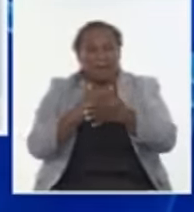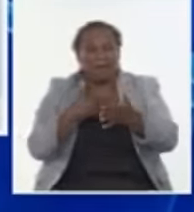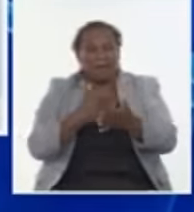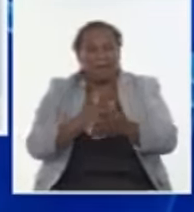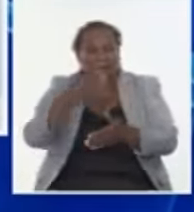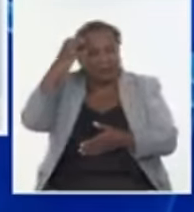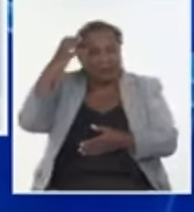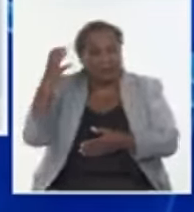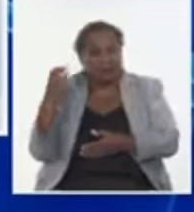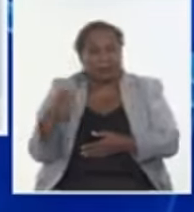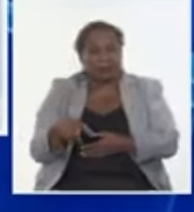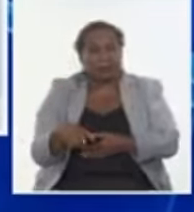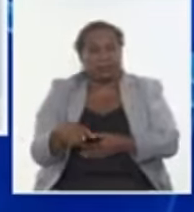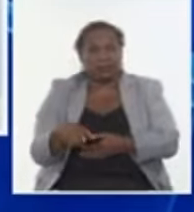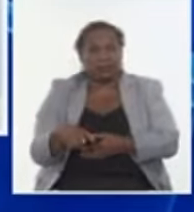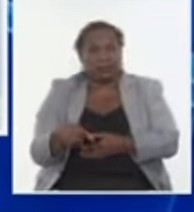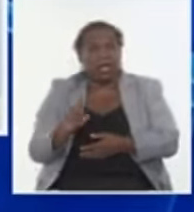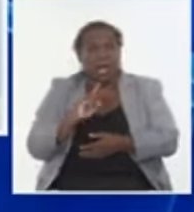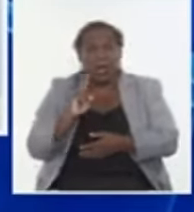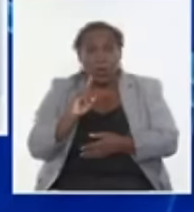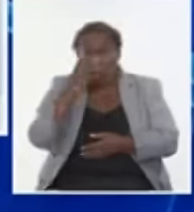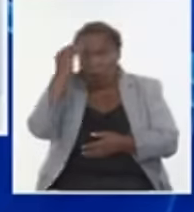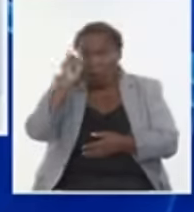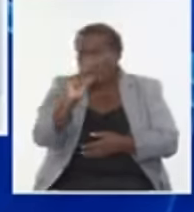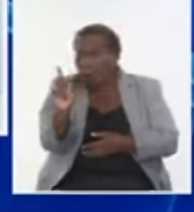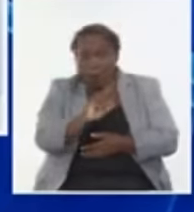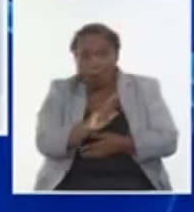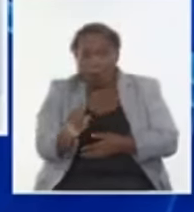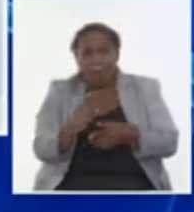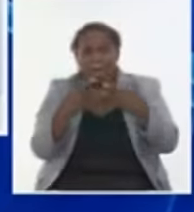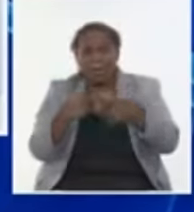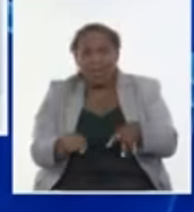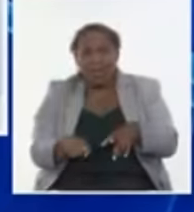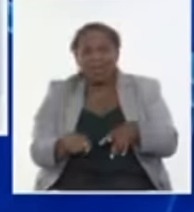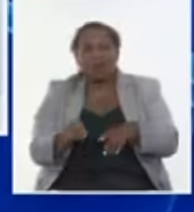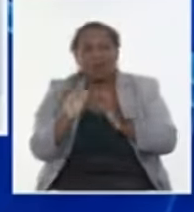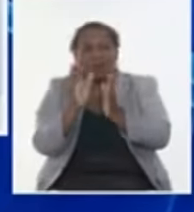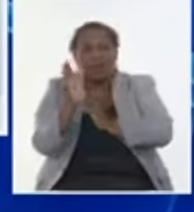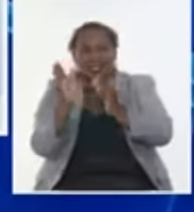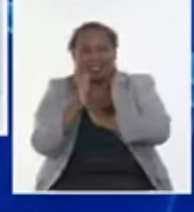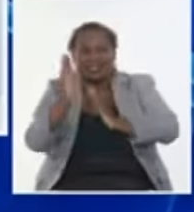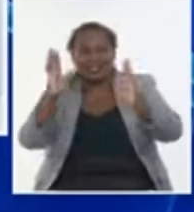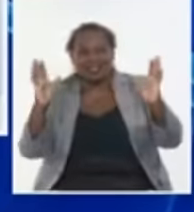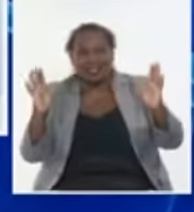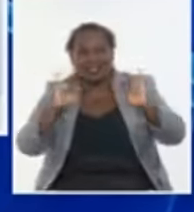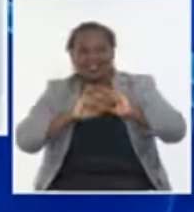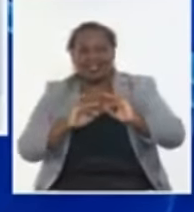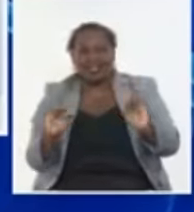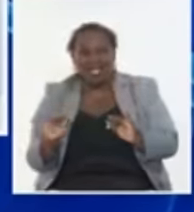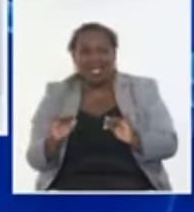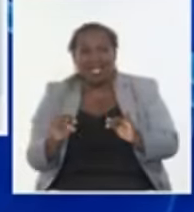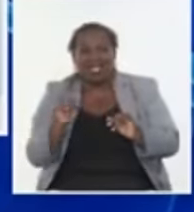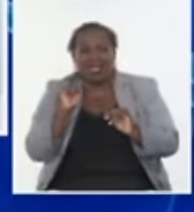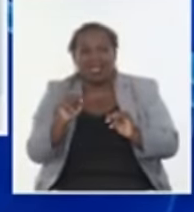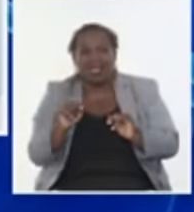es que no hayamos trabajado en ello, pero va a ser un mes ya donde vamos a concentrar mayores esfuerzos. Ello